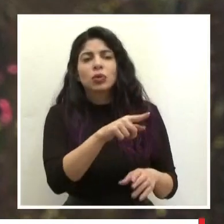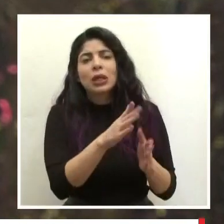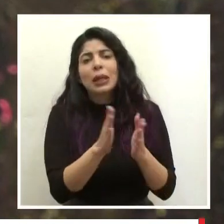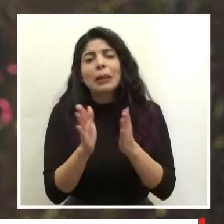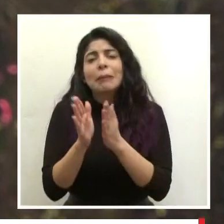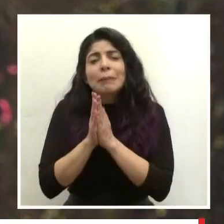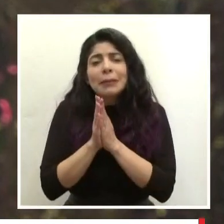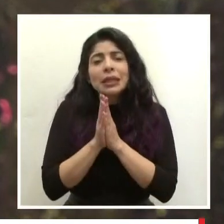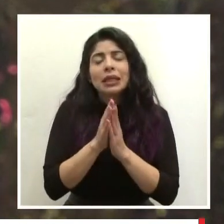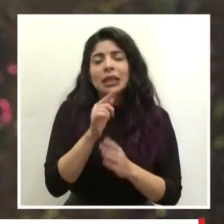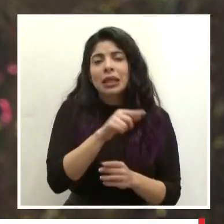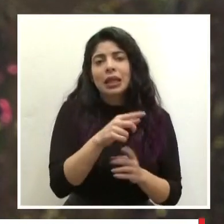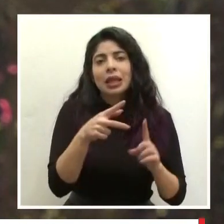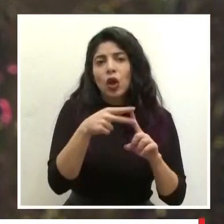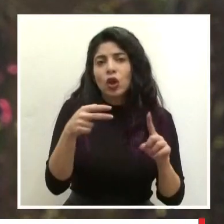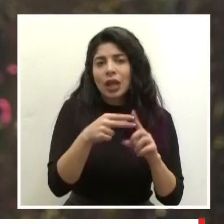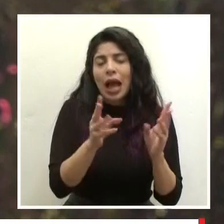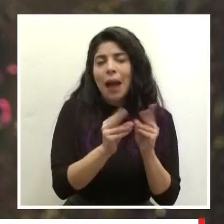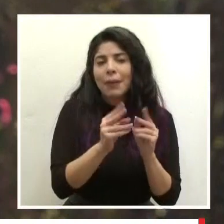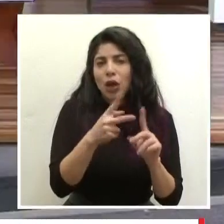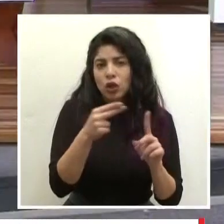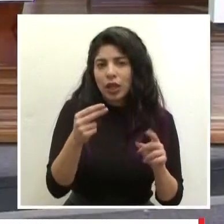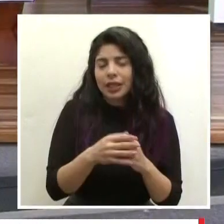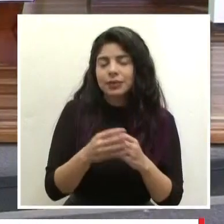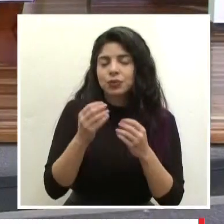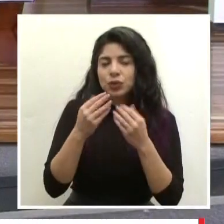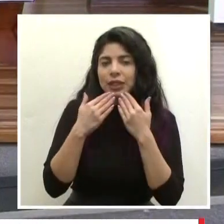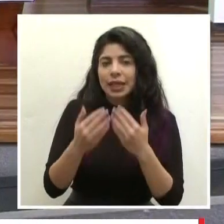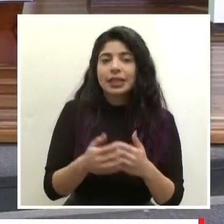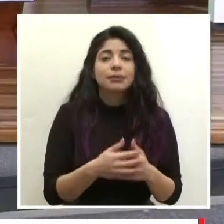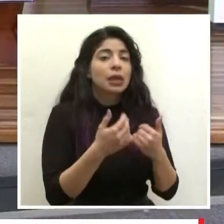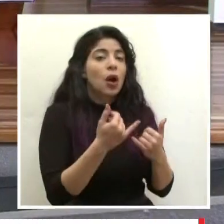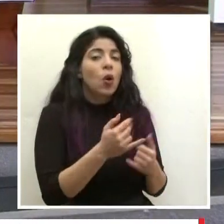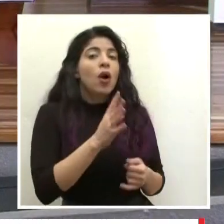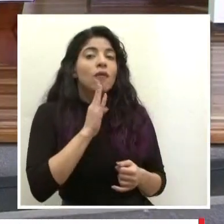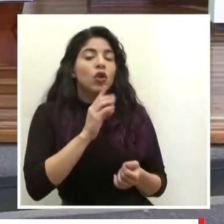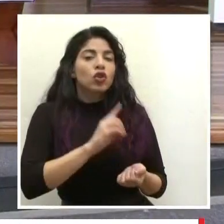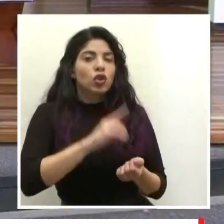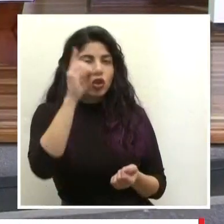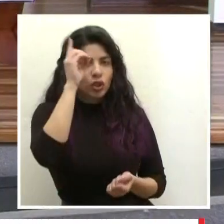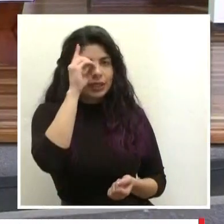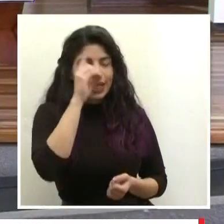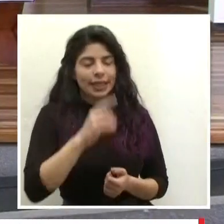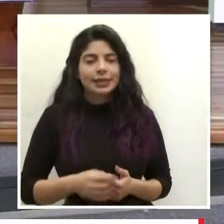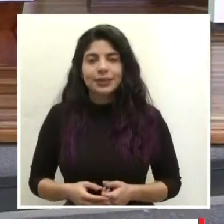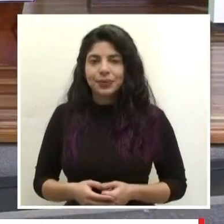de la Cámara de Hoteles? Muchísimas gracias. Escuchamos al doctor Salas.